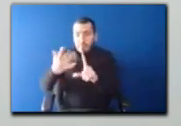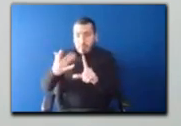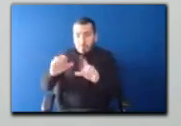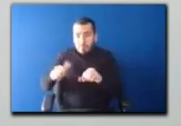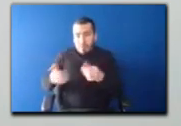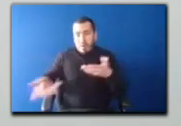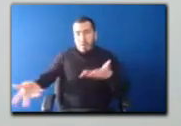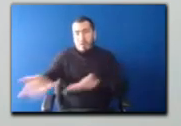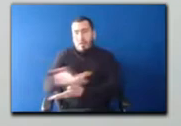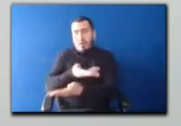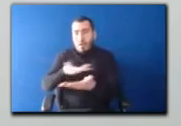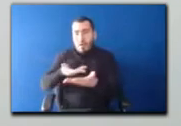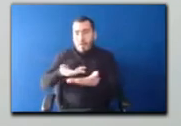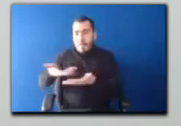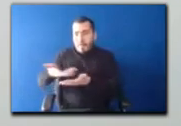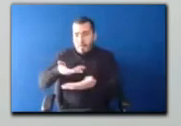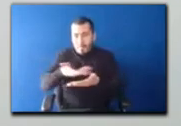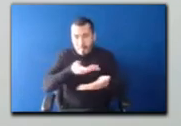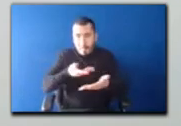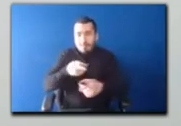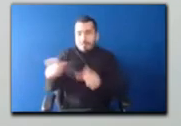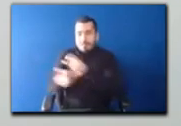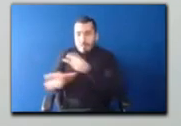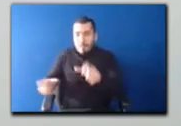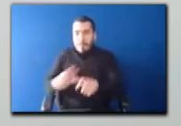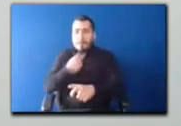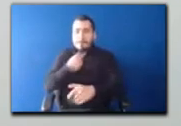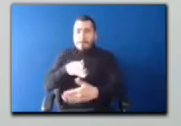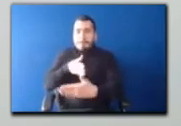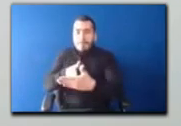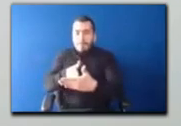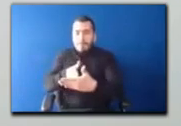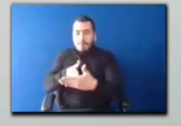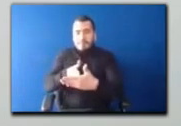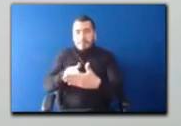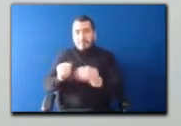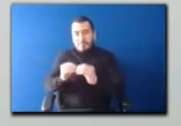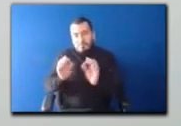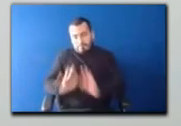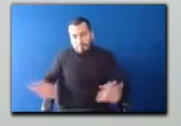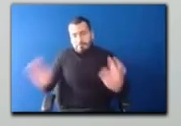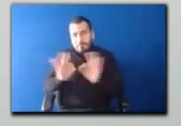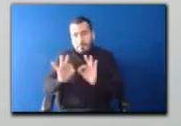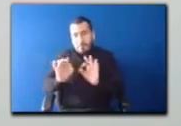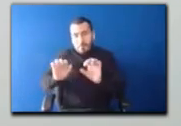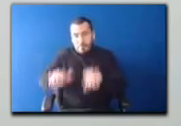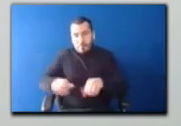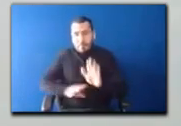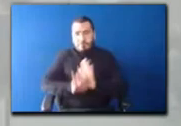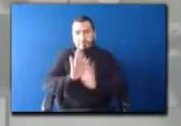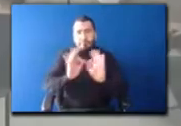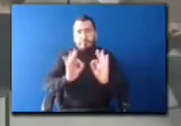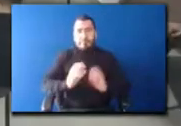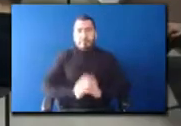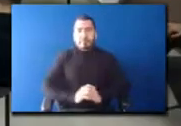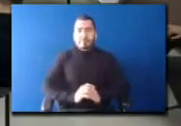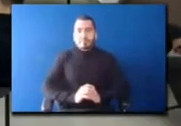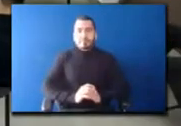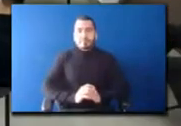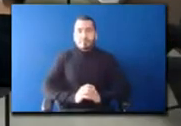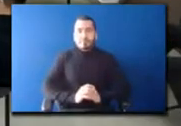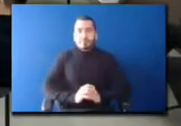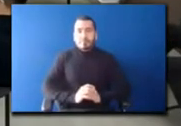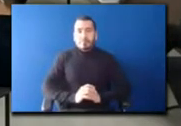interactuar con personas con alguna limitación física, pues son fundamentales en este desarrollo. Gracias, señor